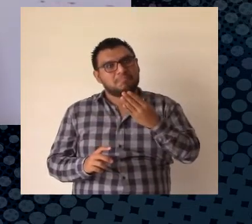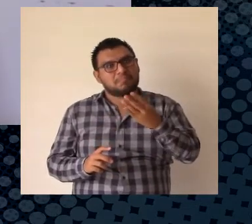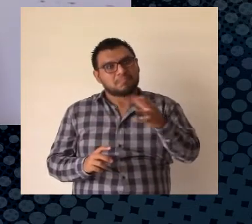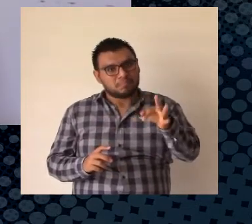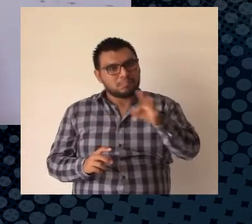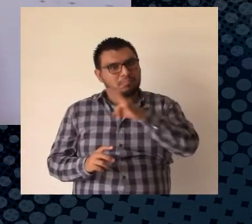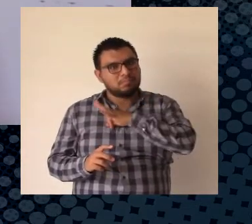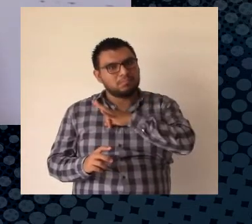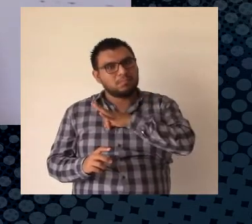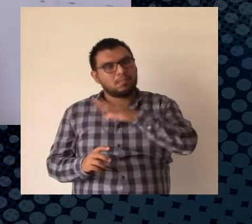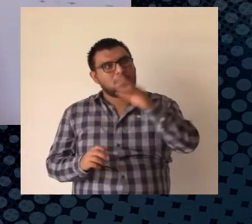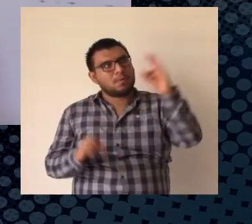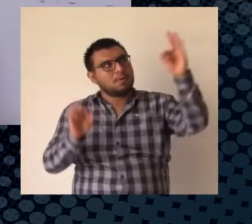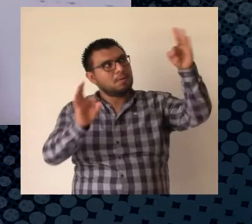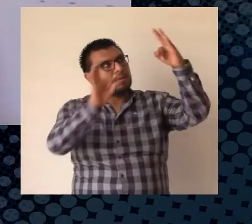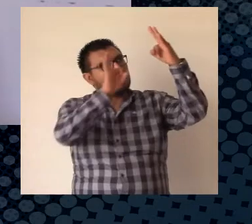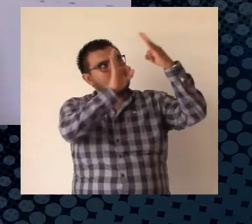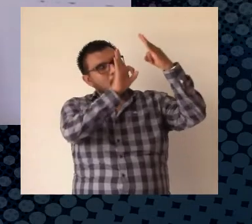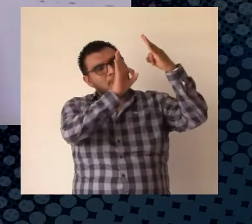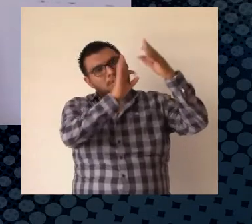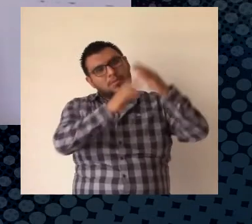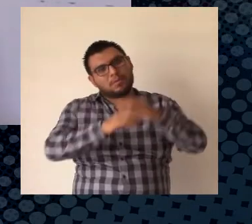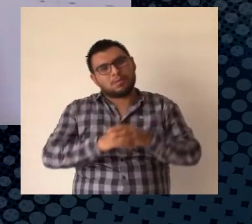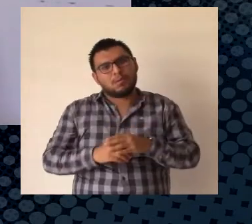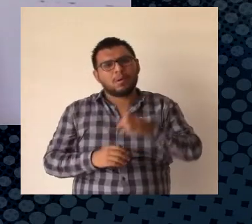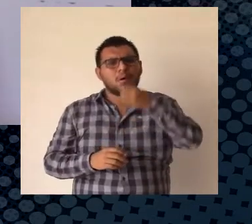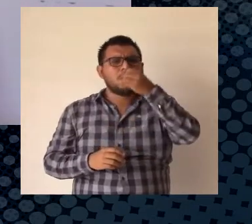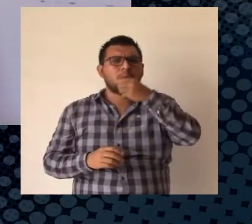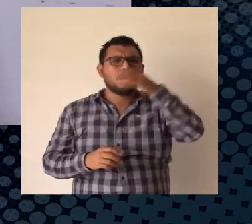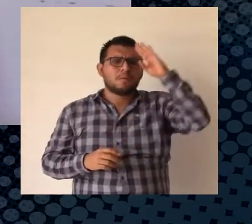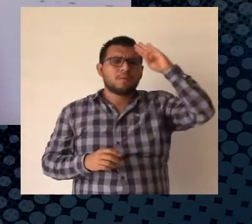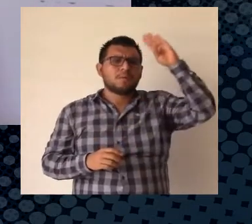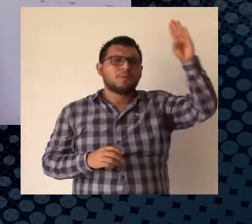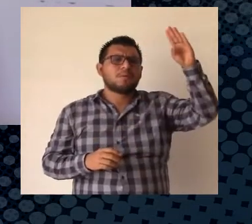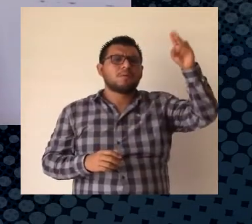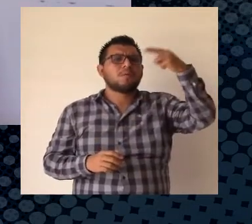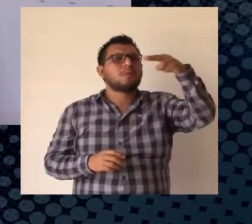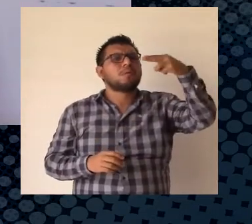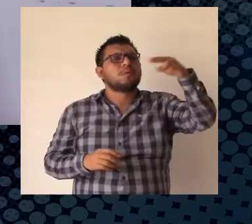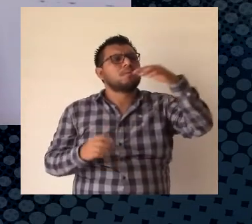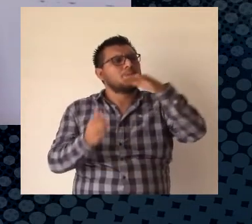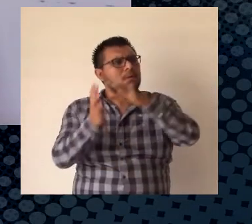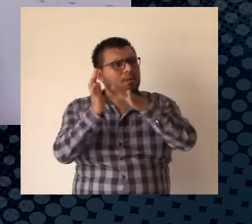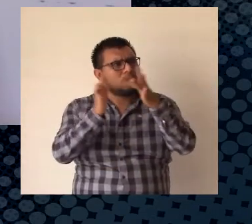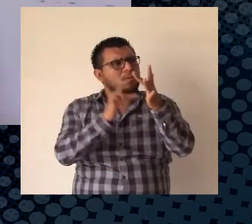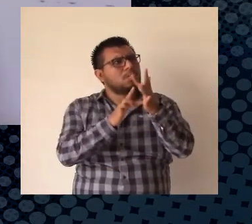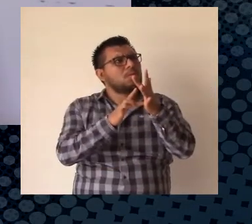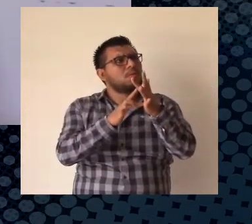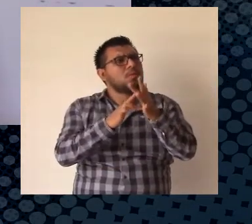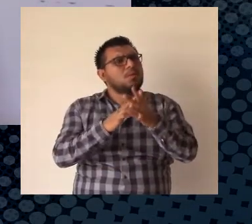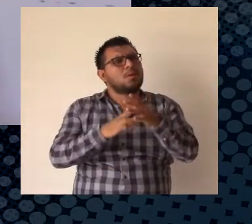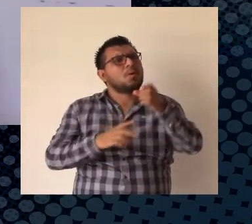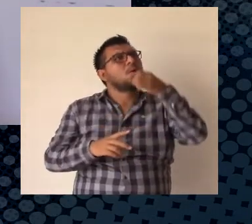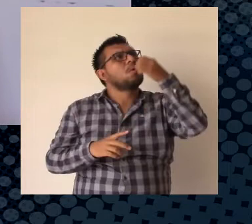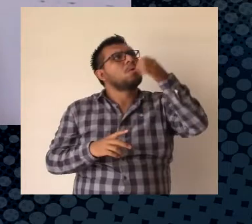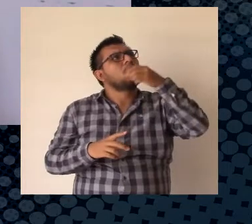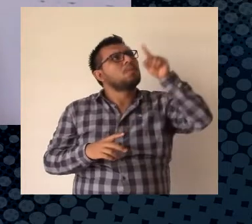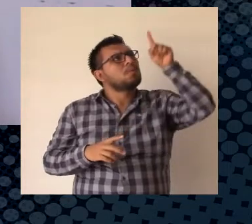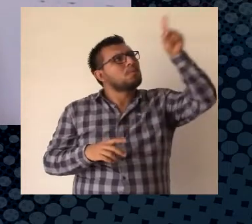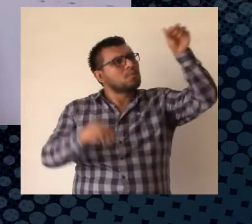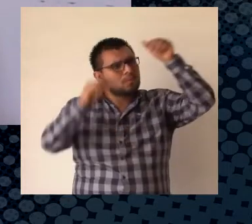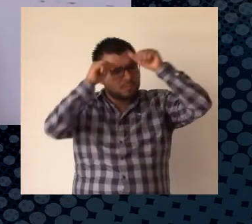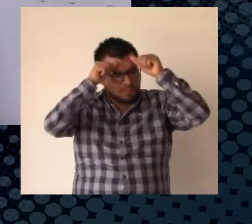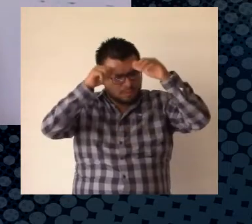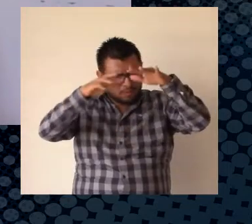Él y ante el prójimo. Oremos. Señor, en el nombre de Cristo, oramos que tu